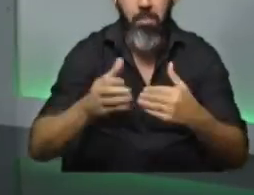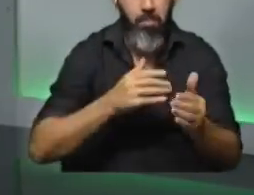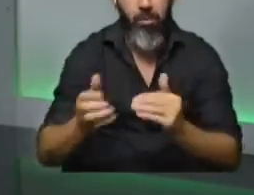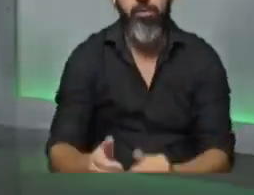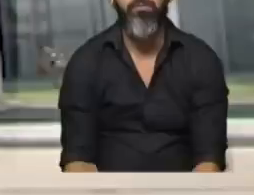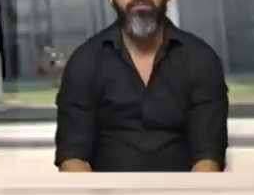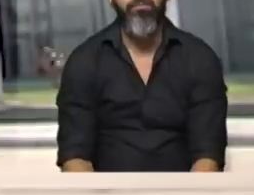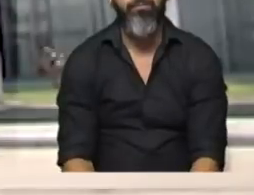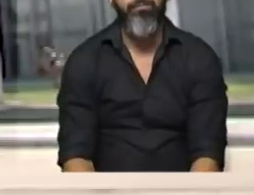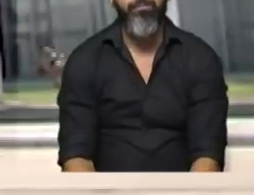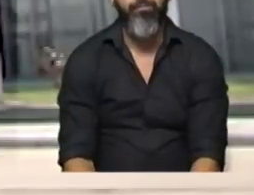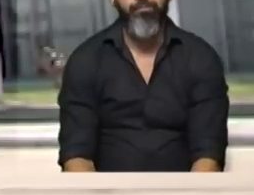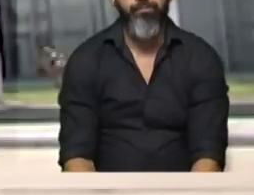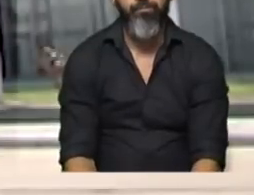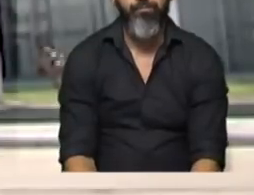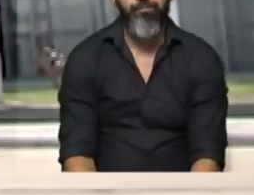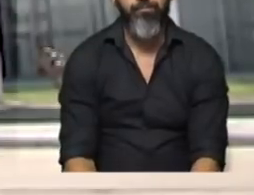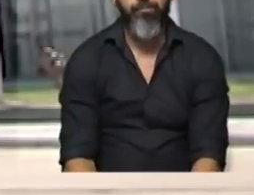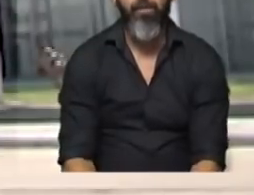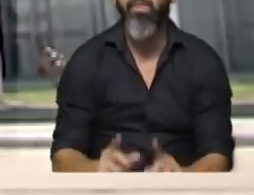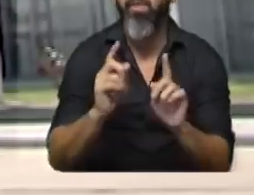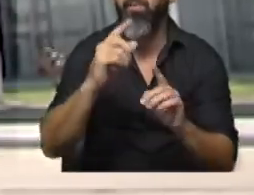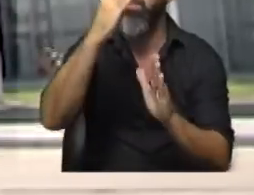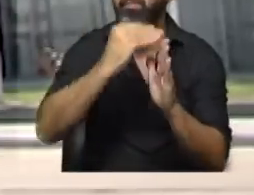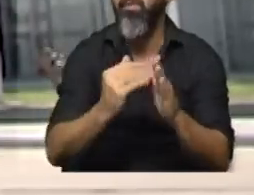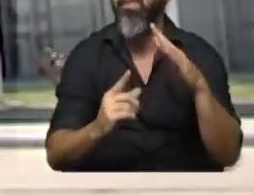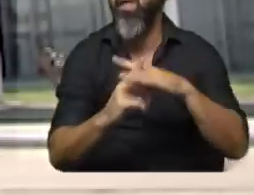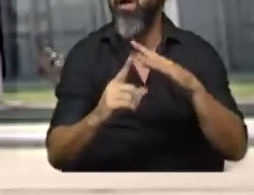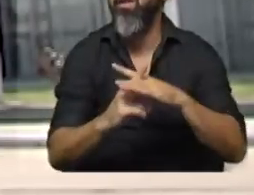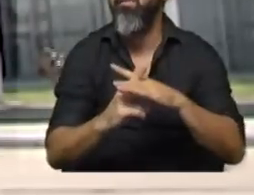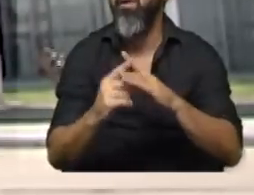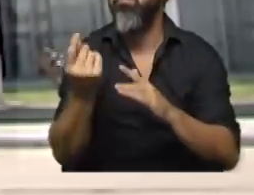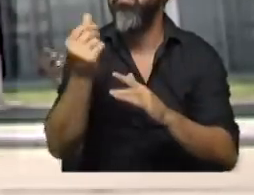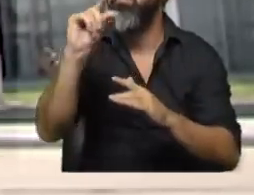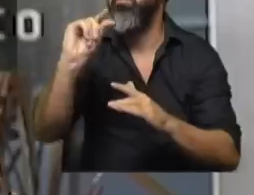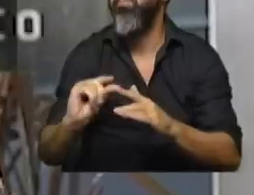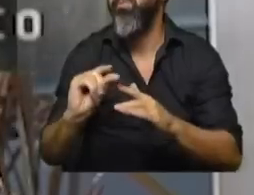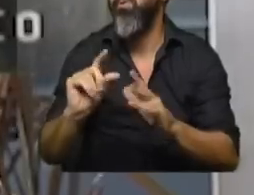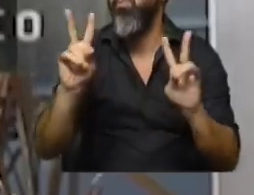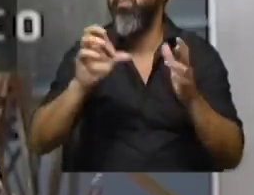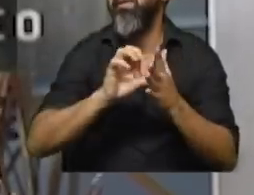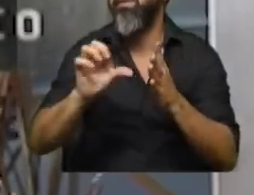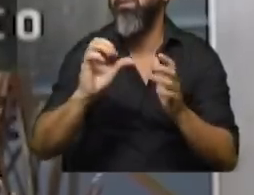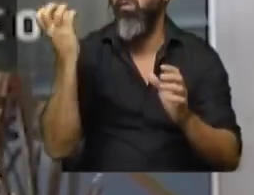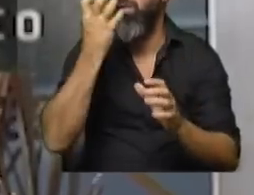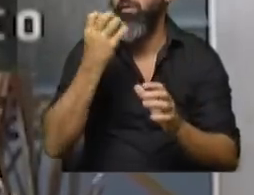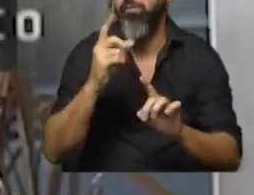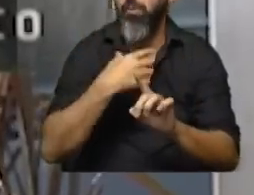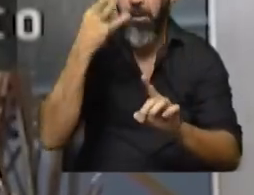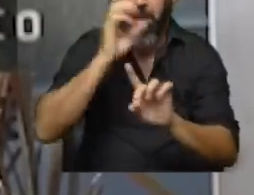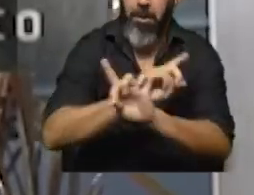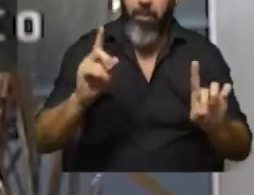agua entiende que deberían bajarse las tarifas por el servicio que se está brindando por estas horas no no creo